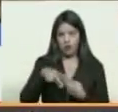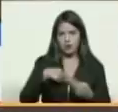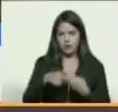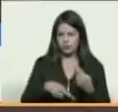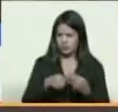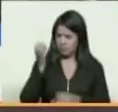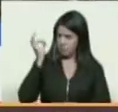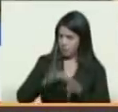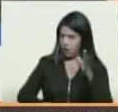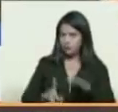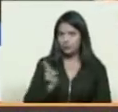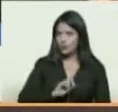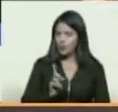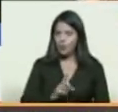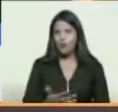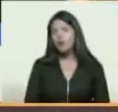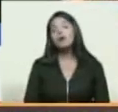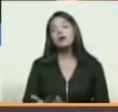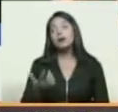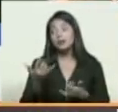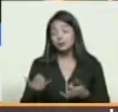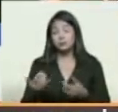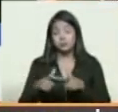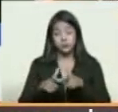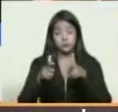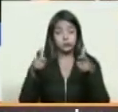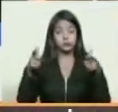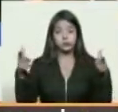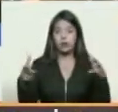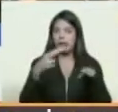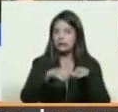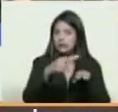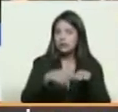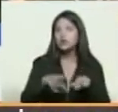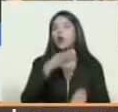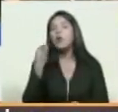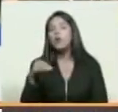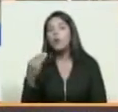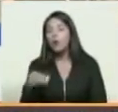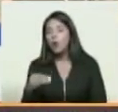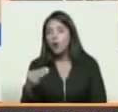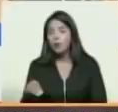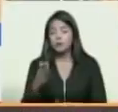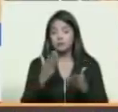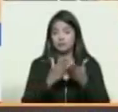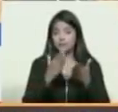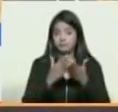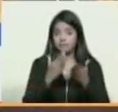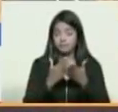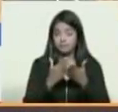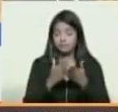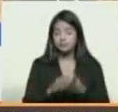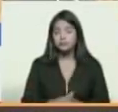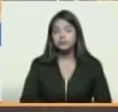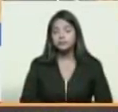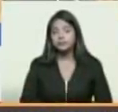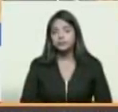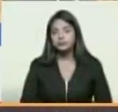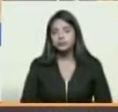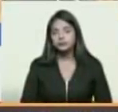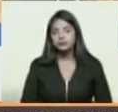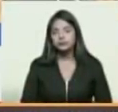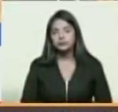casualidad. Esta inclusión masiva de niños, niñas, adolescentes en los diferentes subsistemas de educación es más